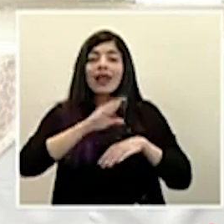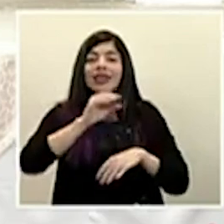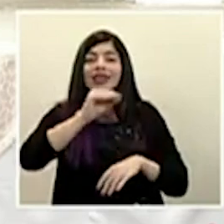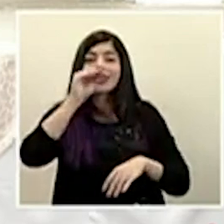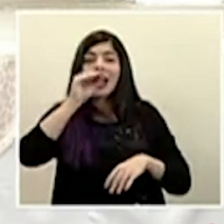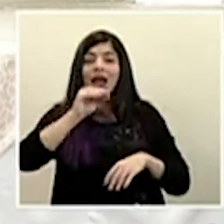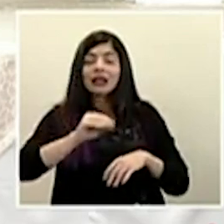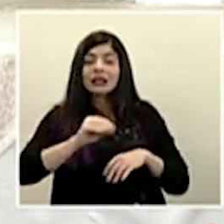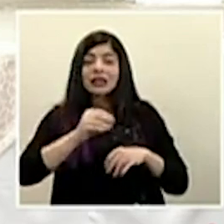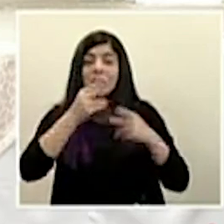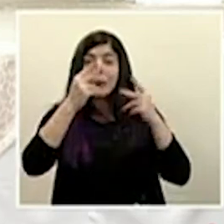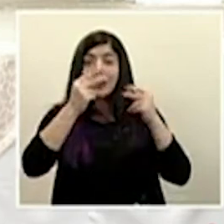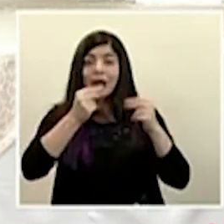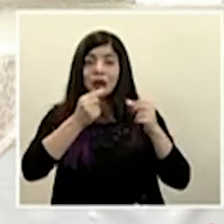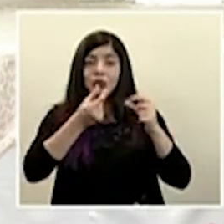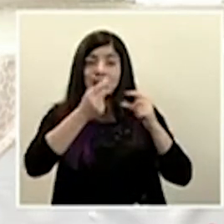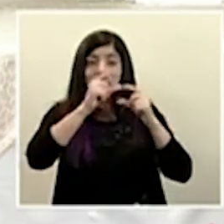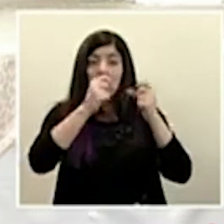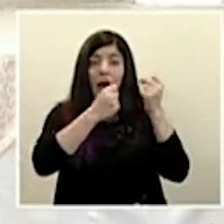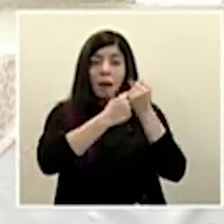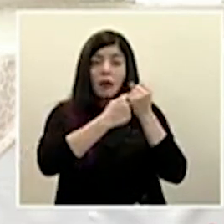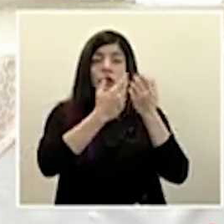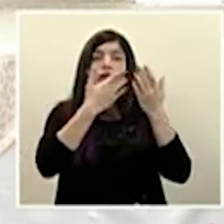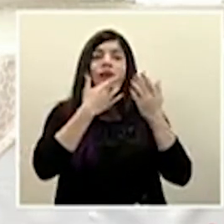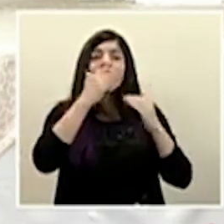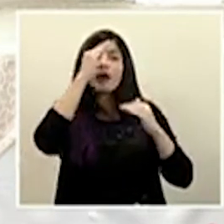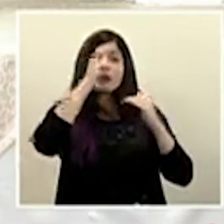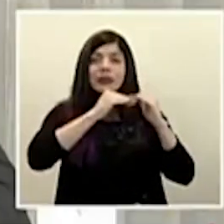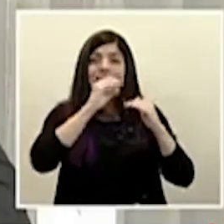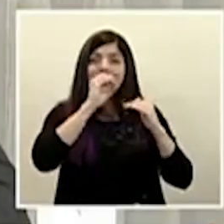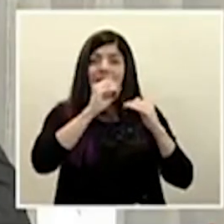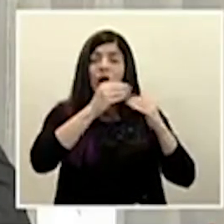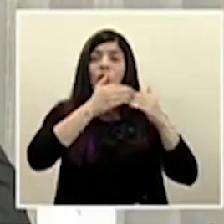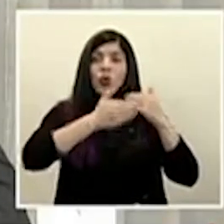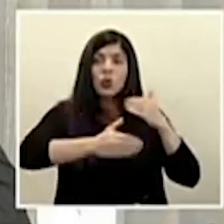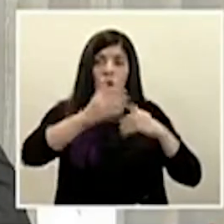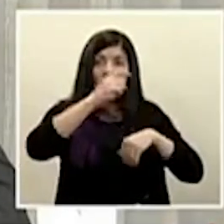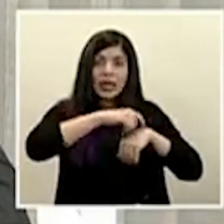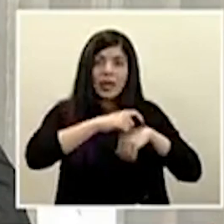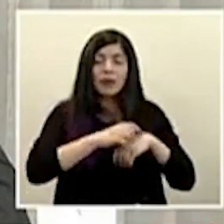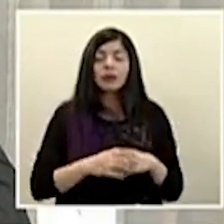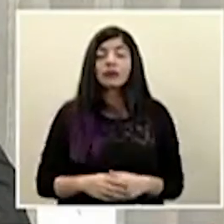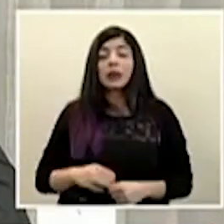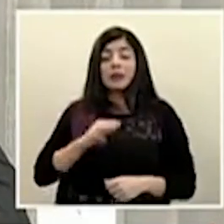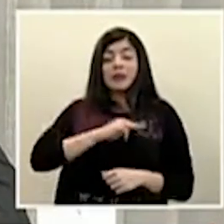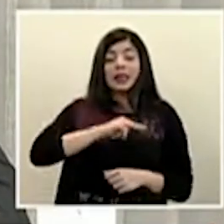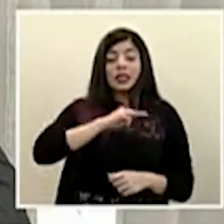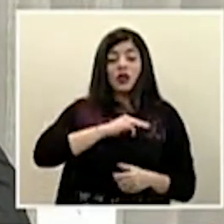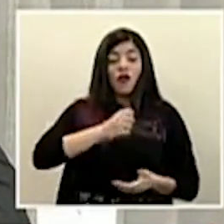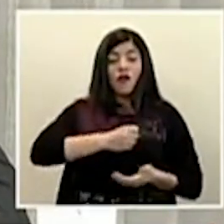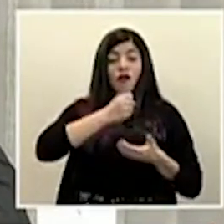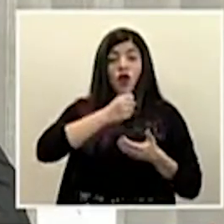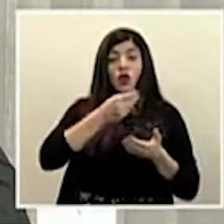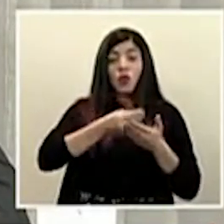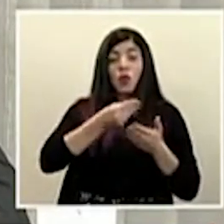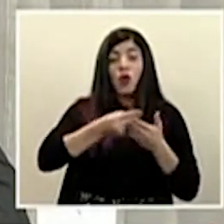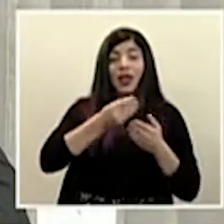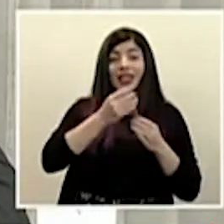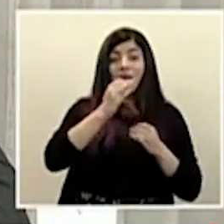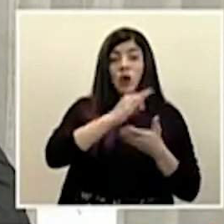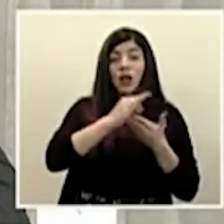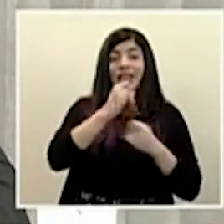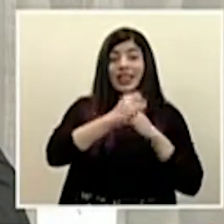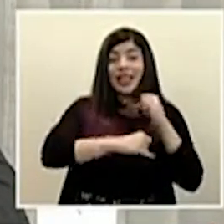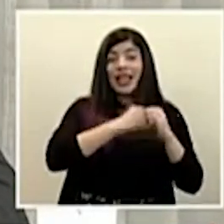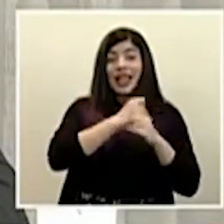de apoyo presupuestario sean cero y a largo plazo? La misión del Fondo Monetario Internacional terminó el